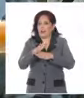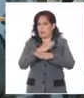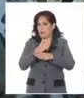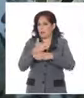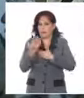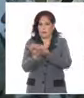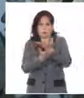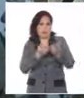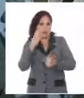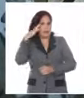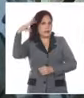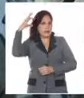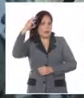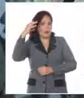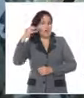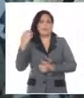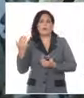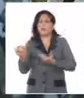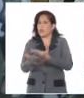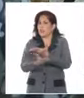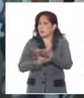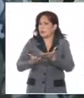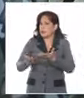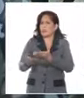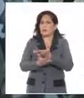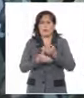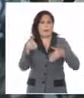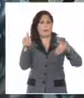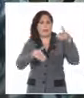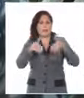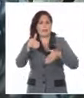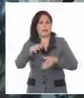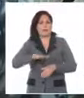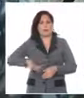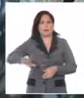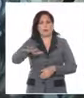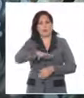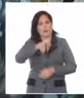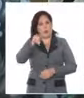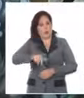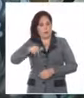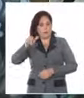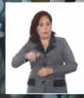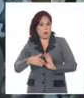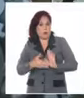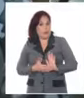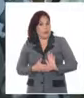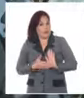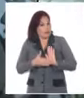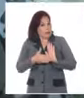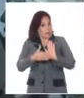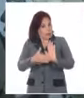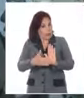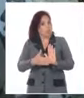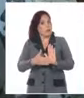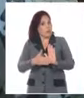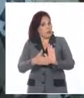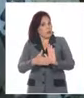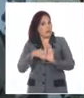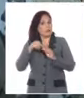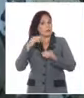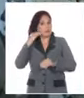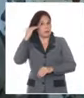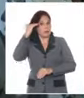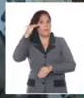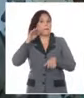manera profunda y participativa en cada una de estas, demostrando un nivel avanzado en lo que